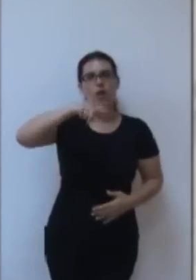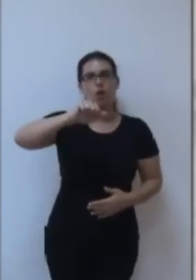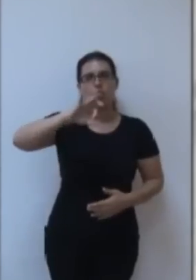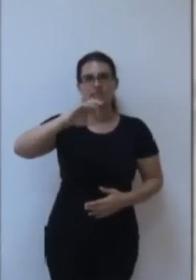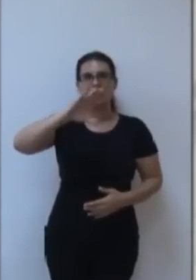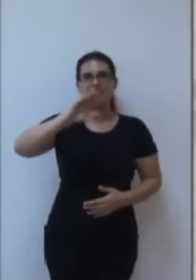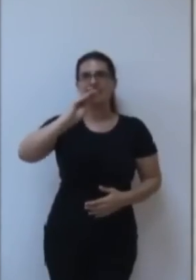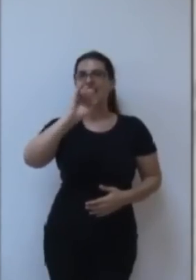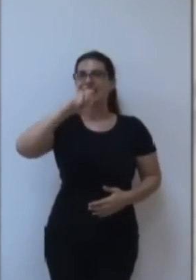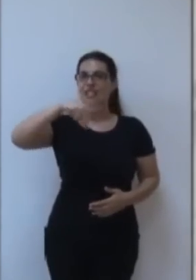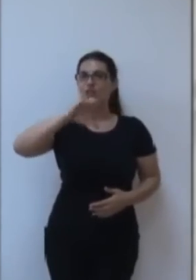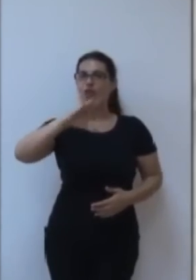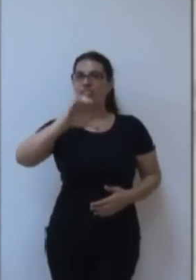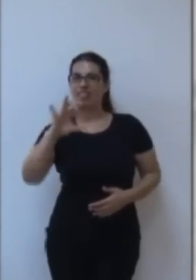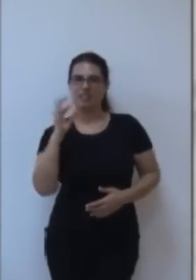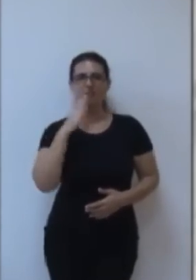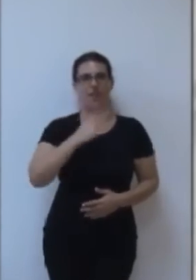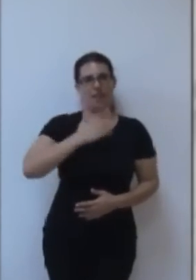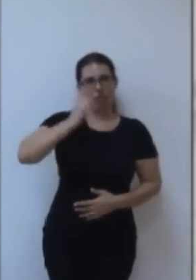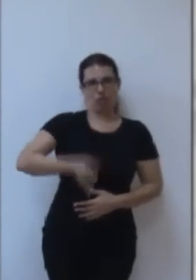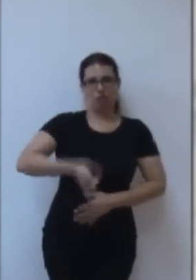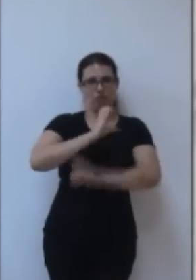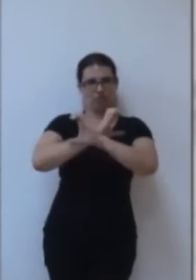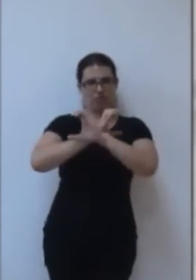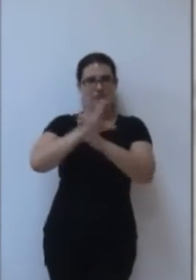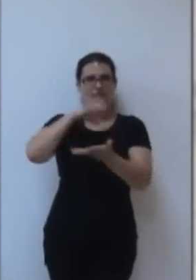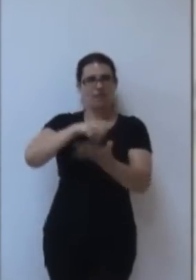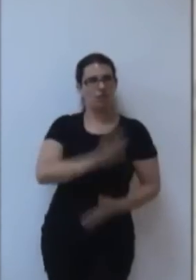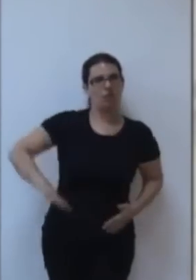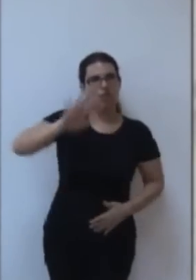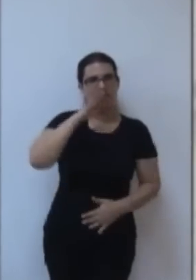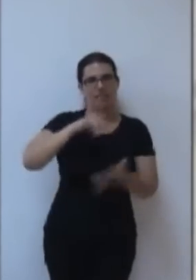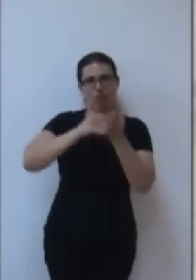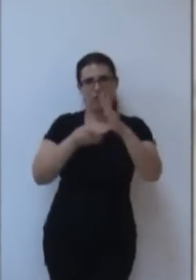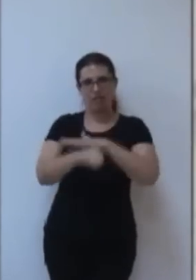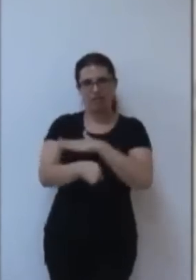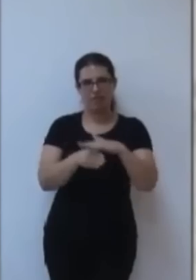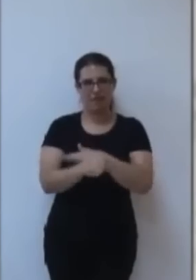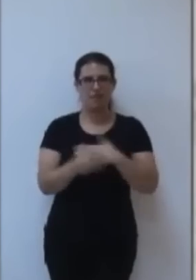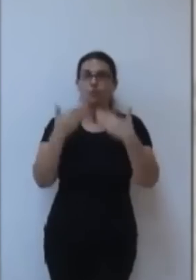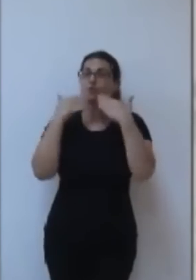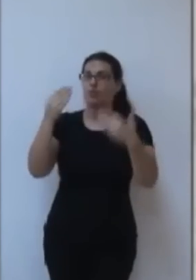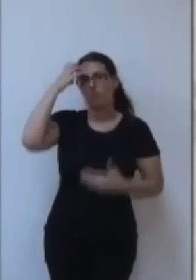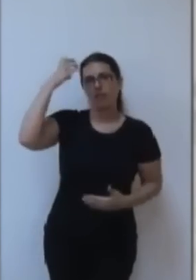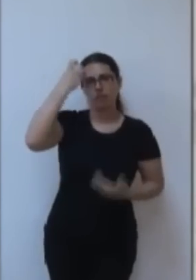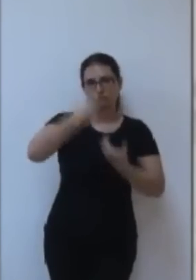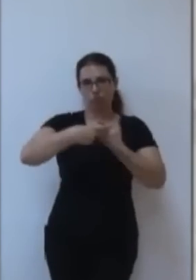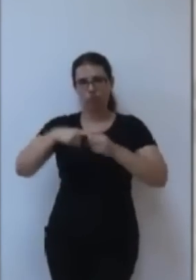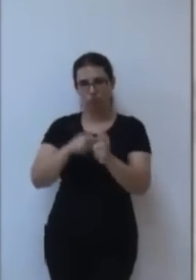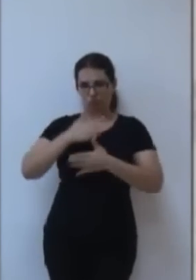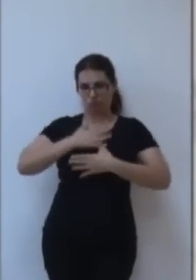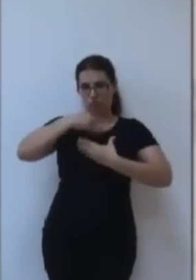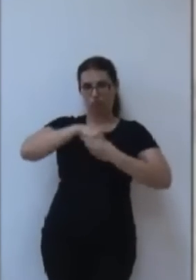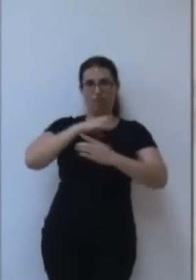director de la Fundación CENTAC, el Centro Nacional de Tecnologías de la Accesibilidad. Agradecer a los patronos, tanto en este caso de